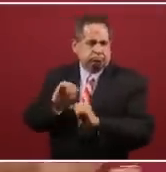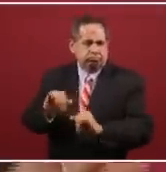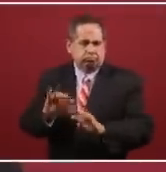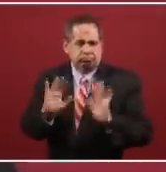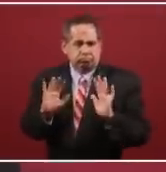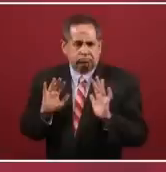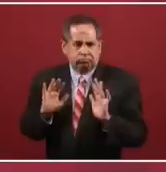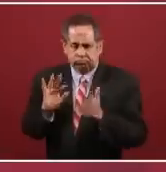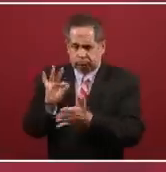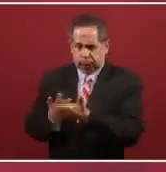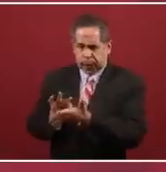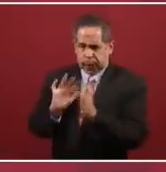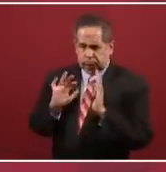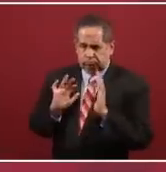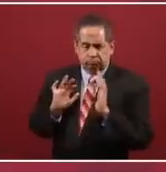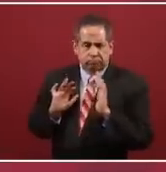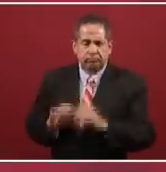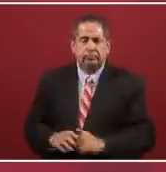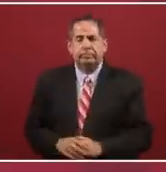Hasta ahí.